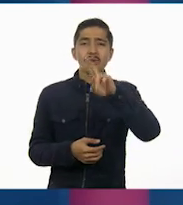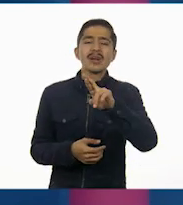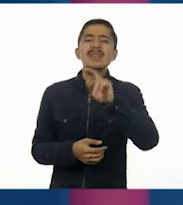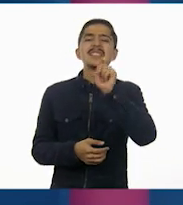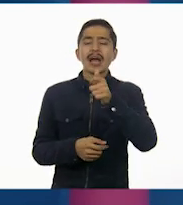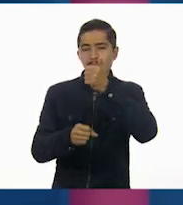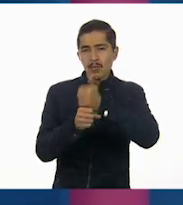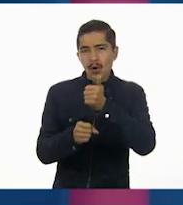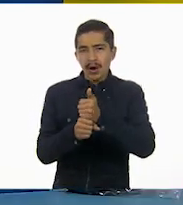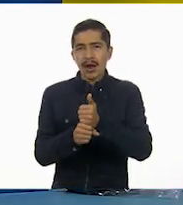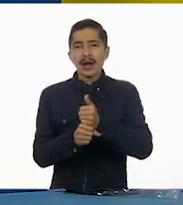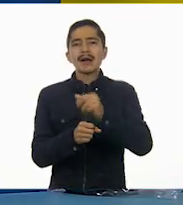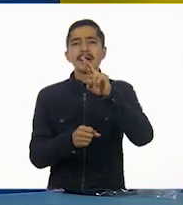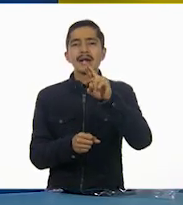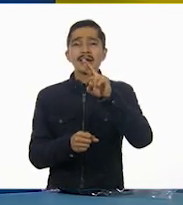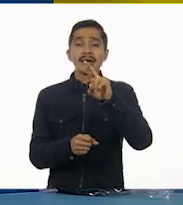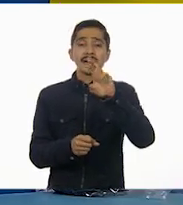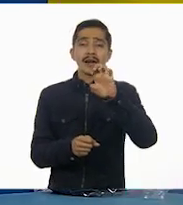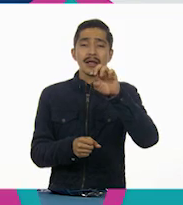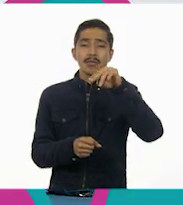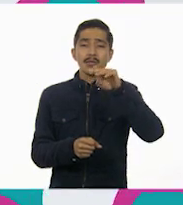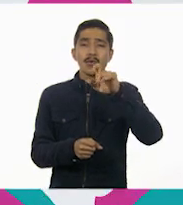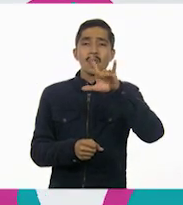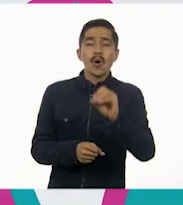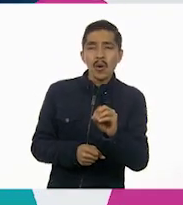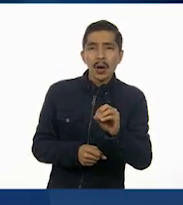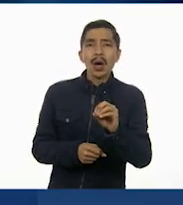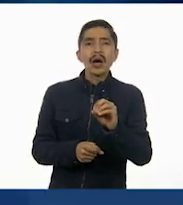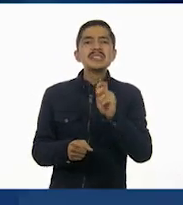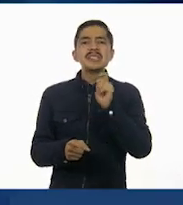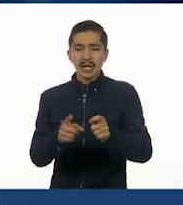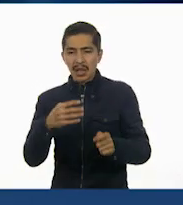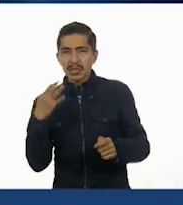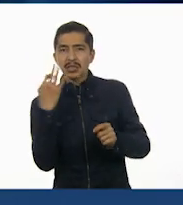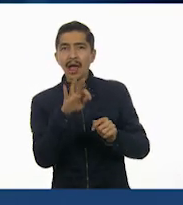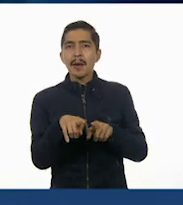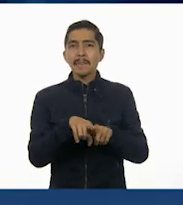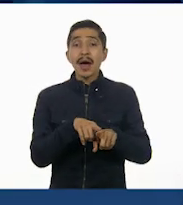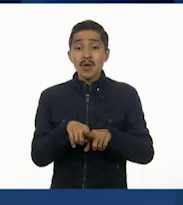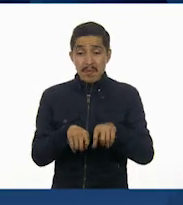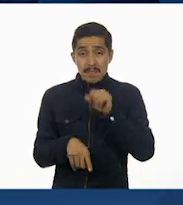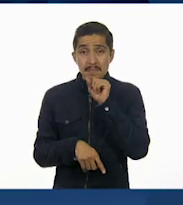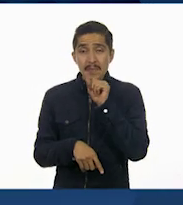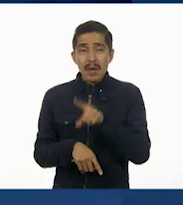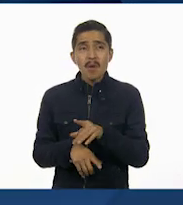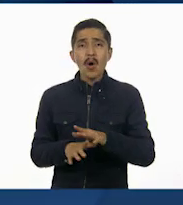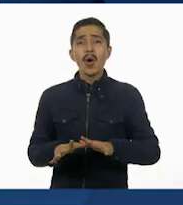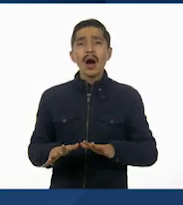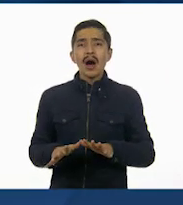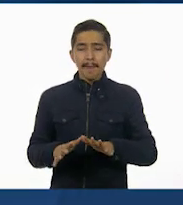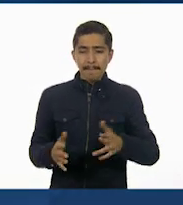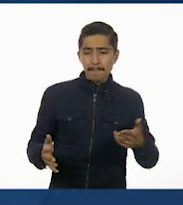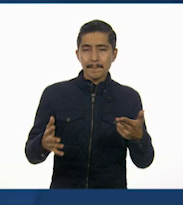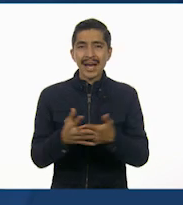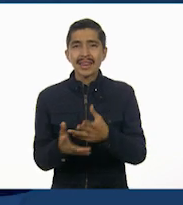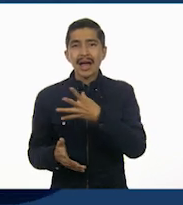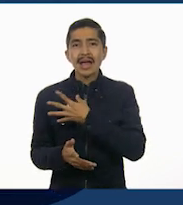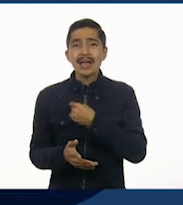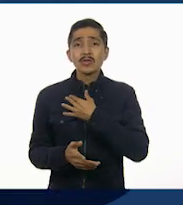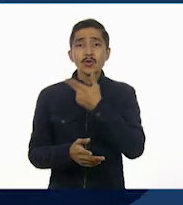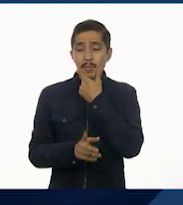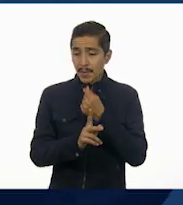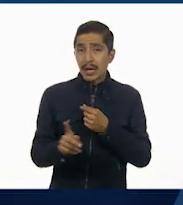Rómulo y Remo. Sí, pero fue traicionado por su hermano, quien lo destierra y mata a sus hijos